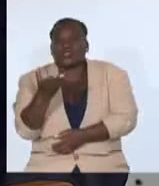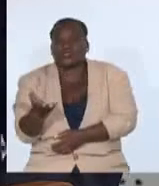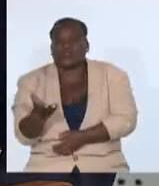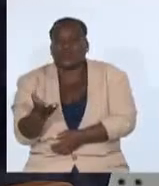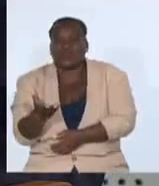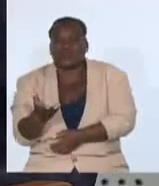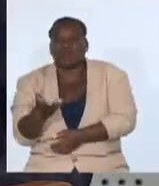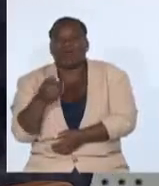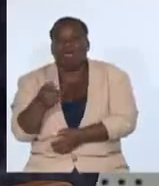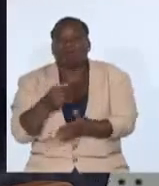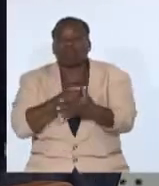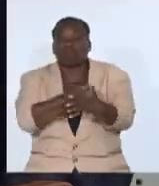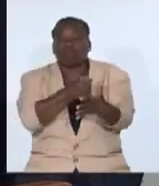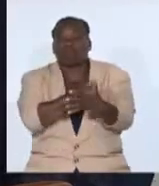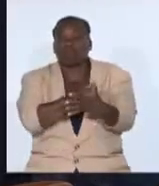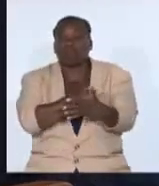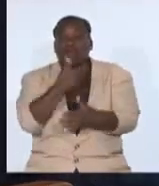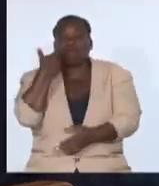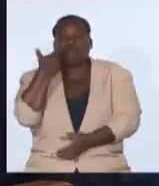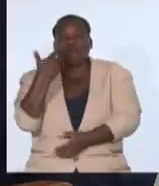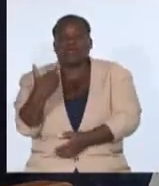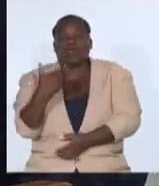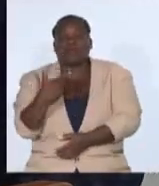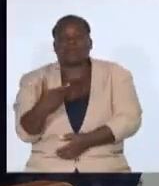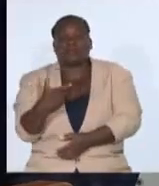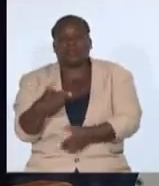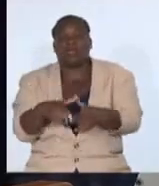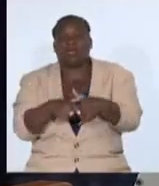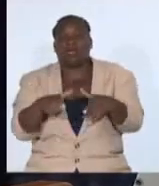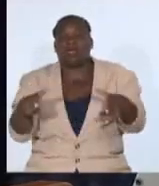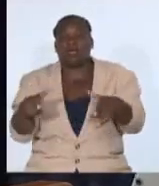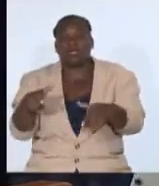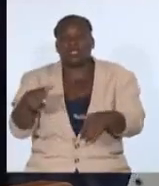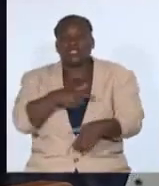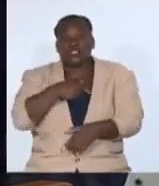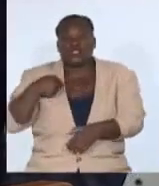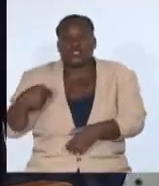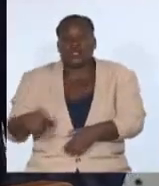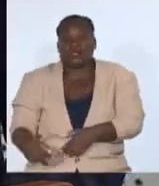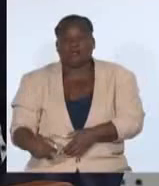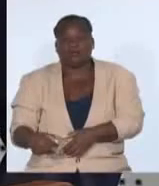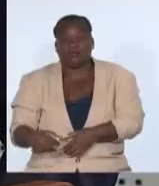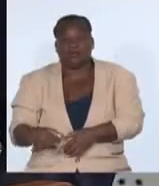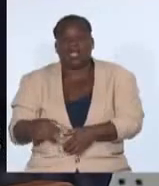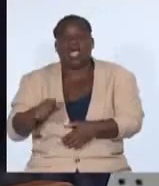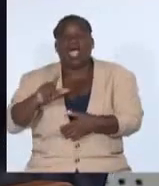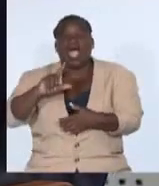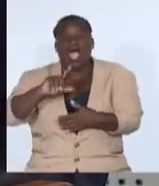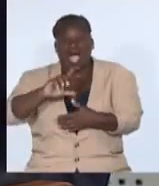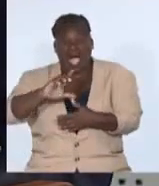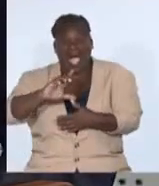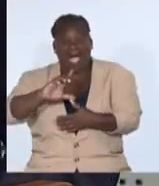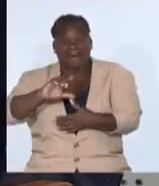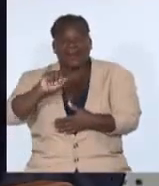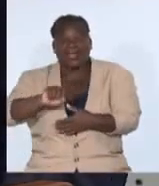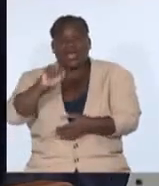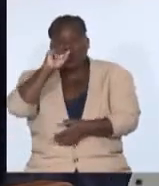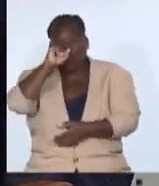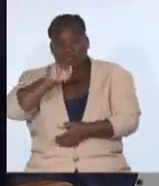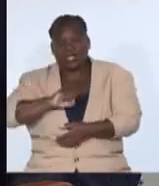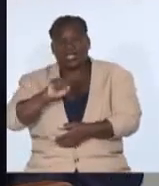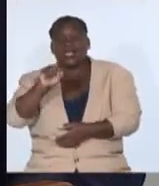impulsadas principalmente por el crecimiento en China América del Norte El 18,5%